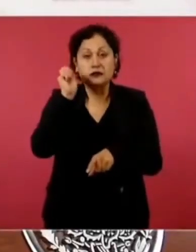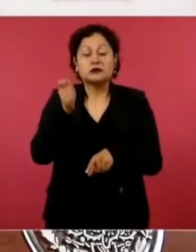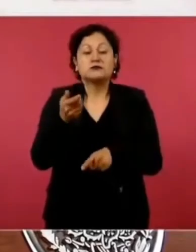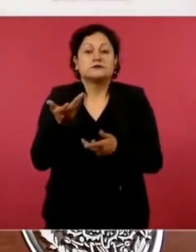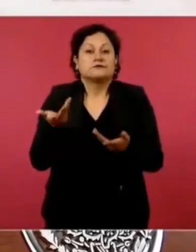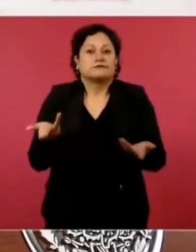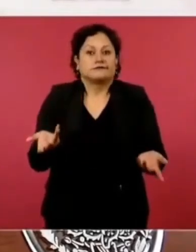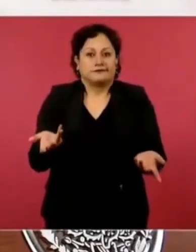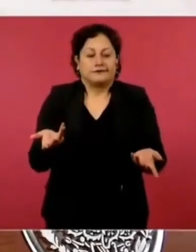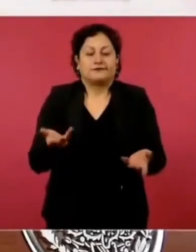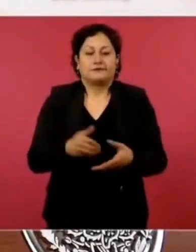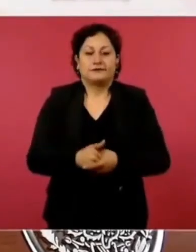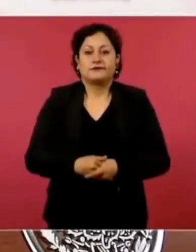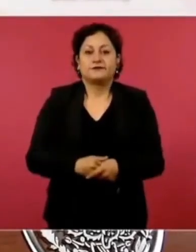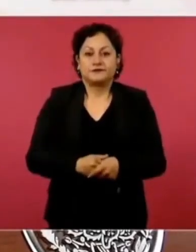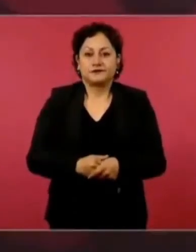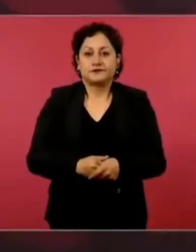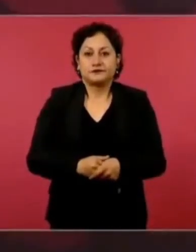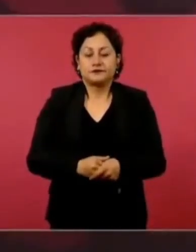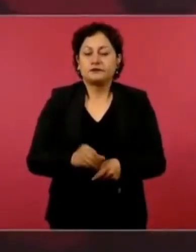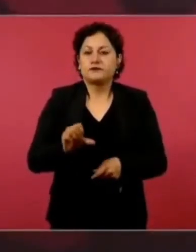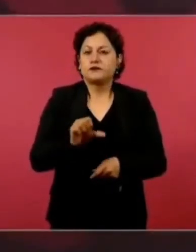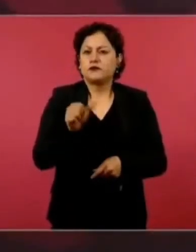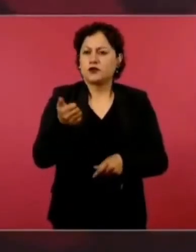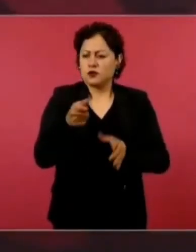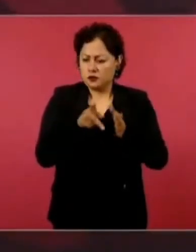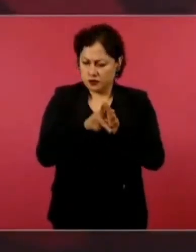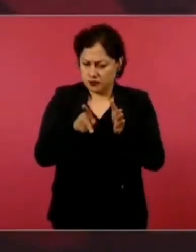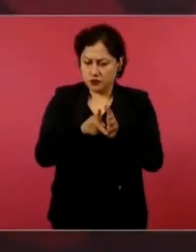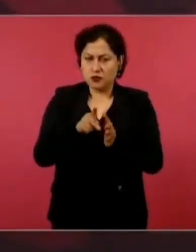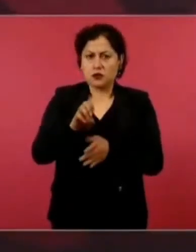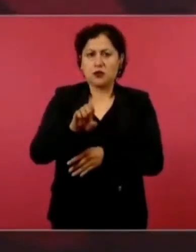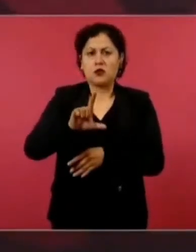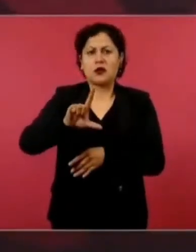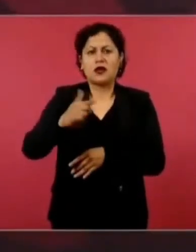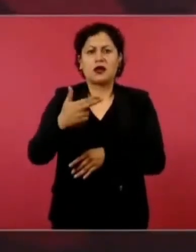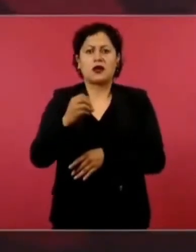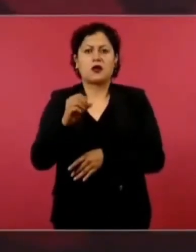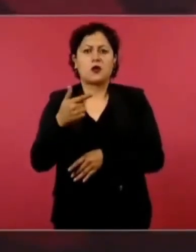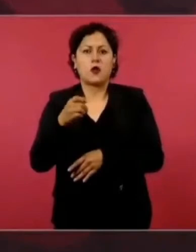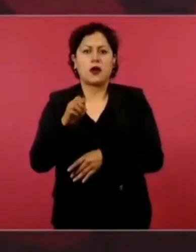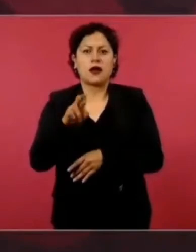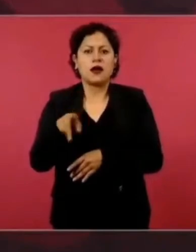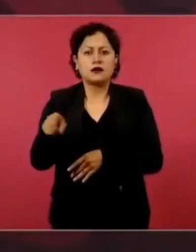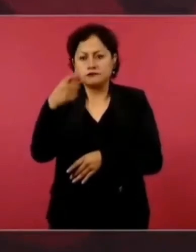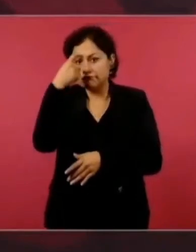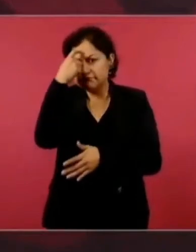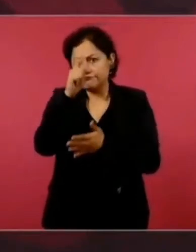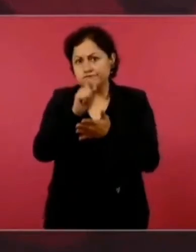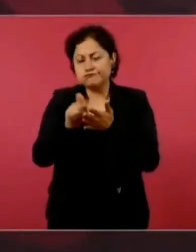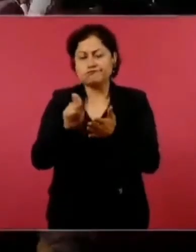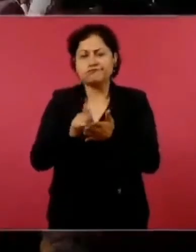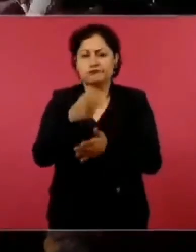el del Diario del Hogar, Filomeno Mata,